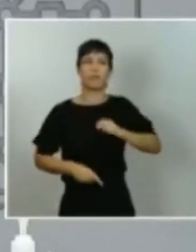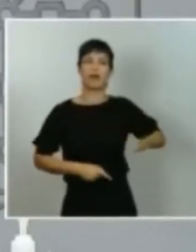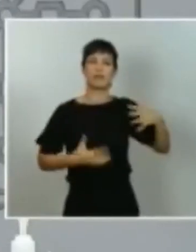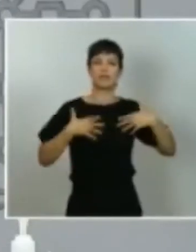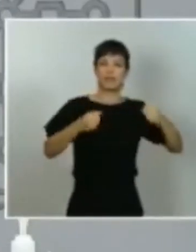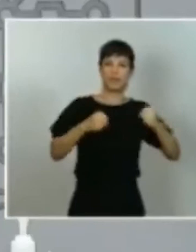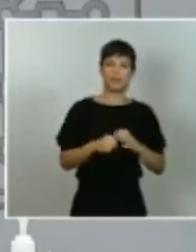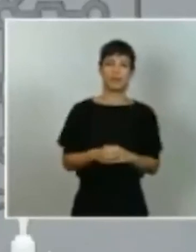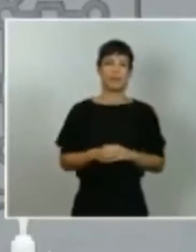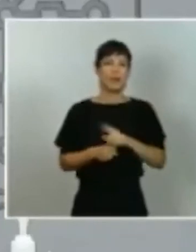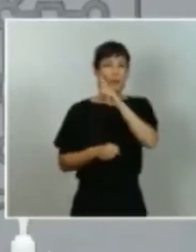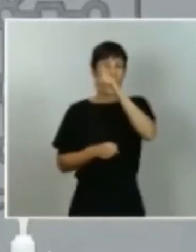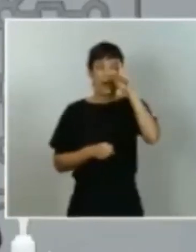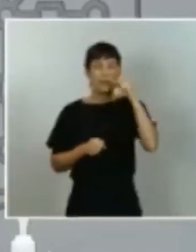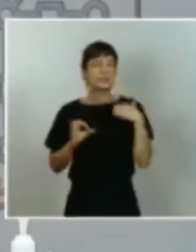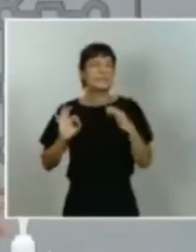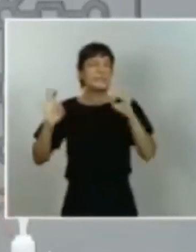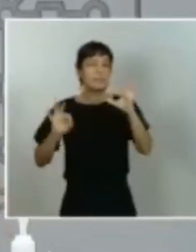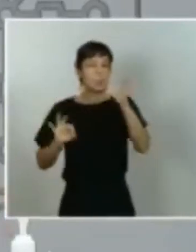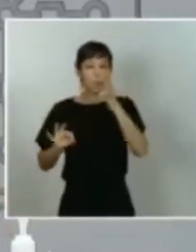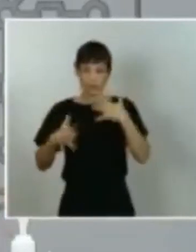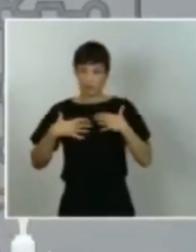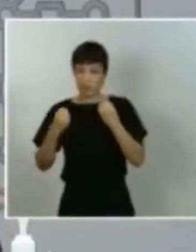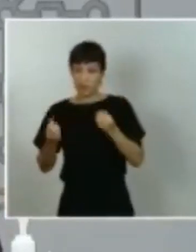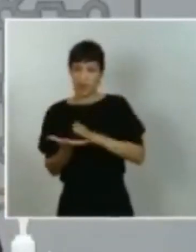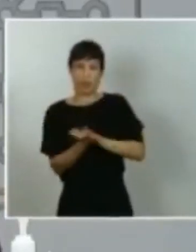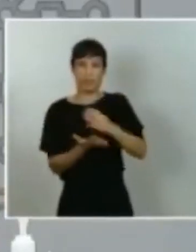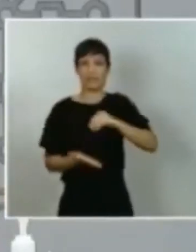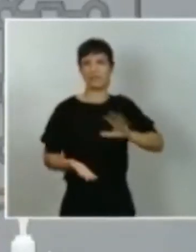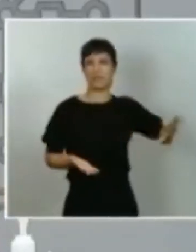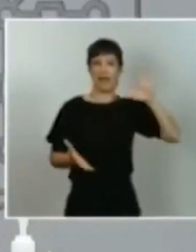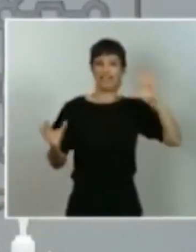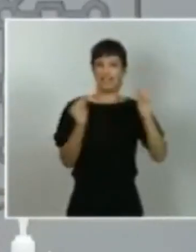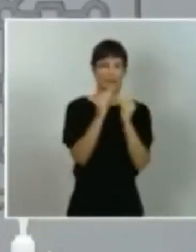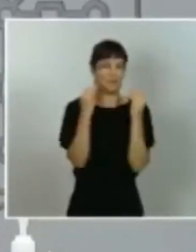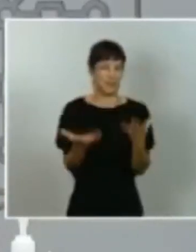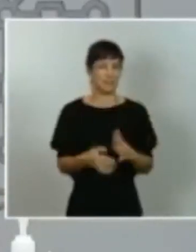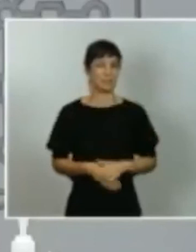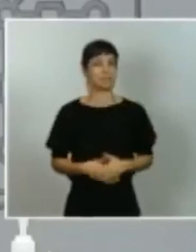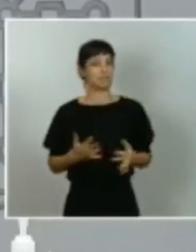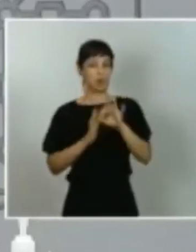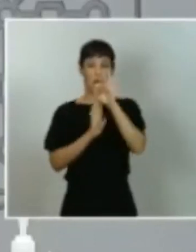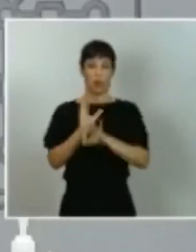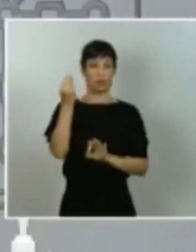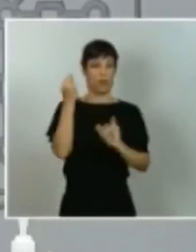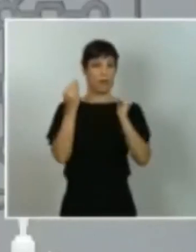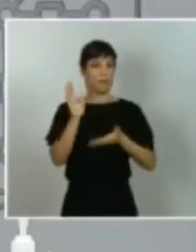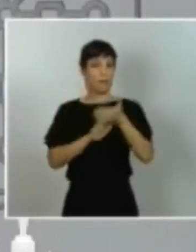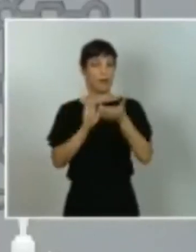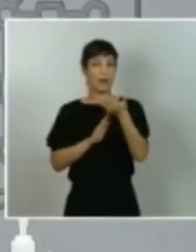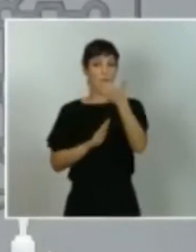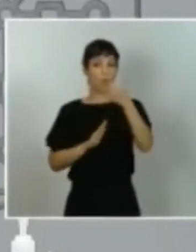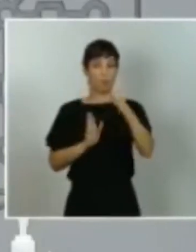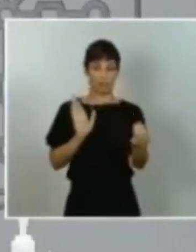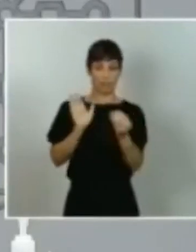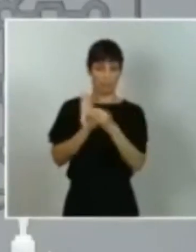España. Y, bueno, pues fin, ahora ya tenemos una orden que se va a publicar en el Boletín Oficial del Estado los próximos días, que